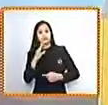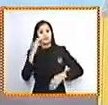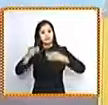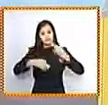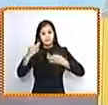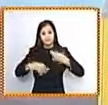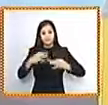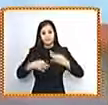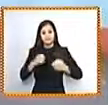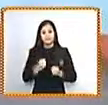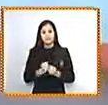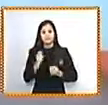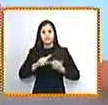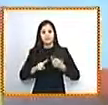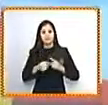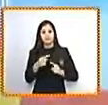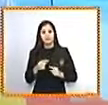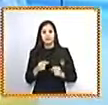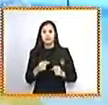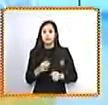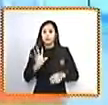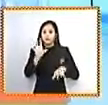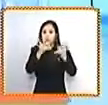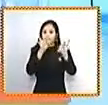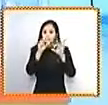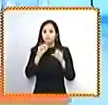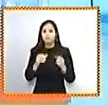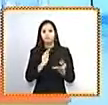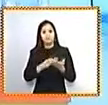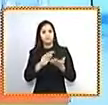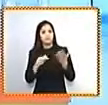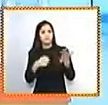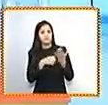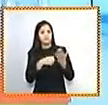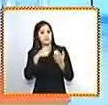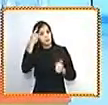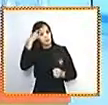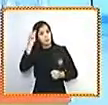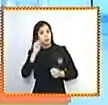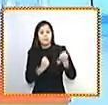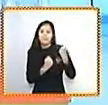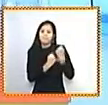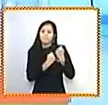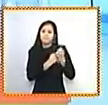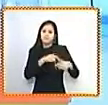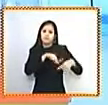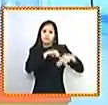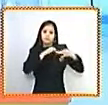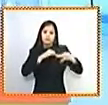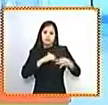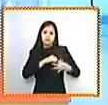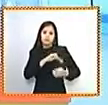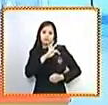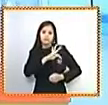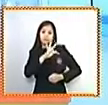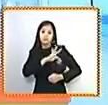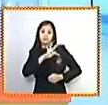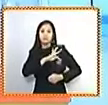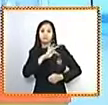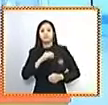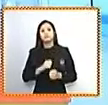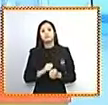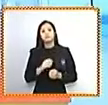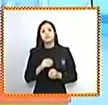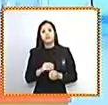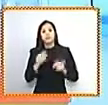Muchas felicidades. Amigos, los invito a comprar su jugadita por tan solo 10 lempiras y así estás apoyando a todos aquellos hondureños que